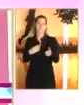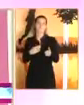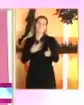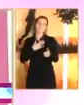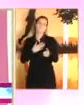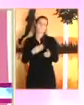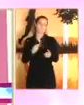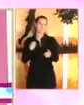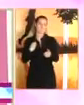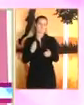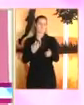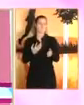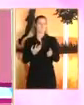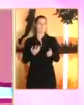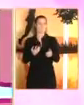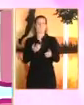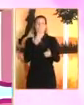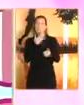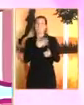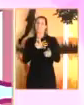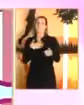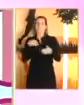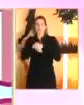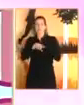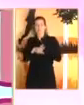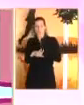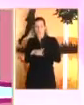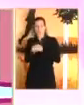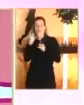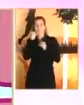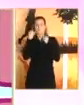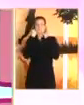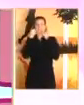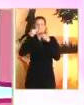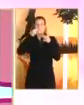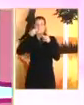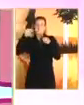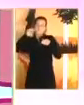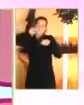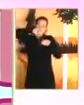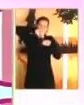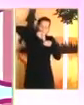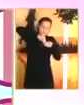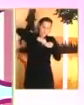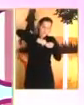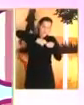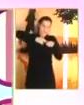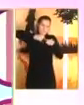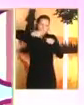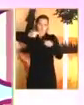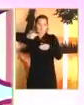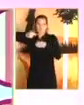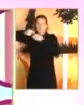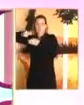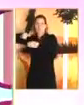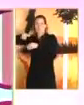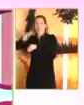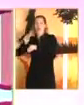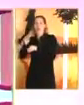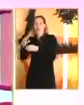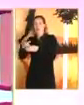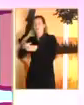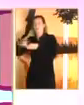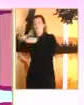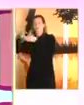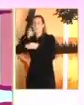Son hebras. Y si lo quieres conservar con un palillo, la recoges en un frasquito pequeñito con alcohol para que se quede conservada y tienes tu ADN. Evidentemente no sirve para